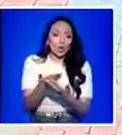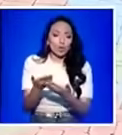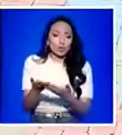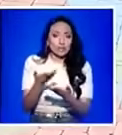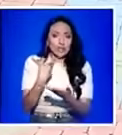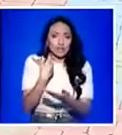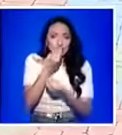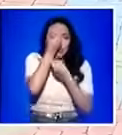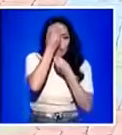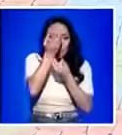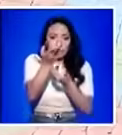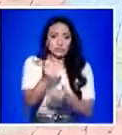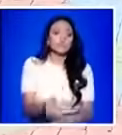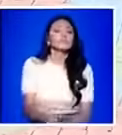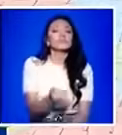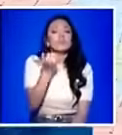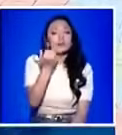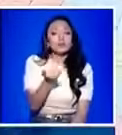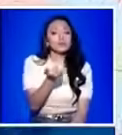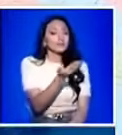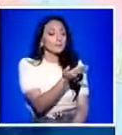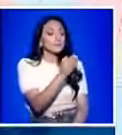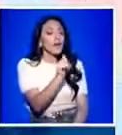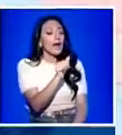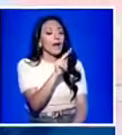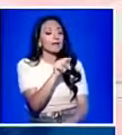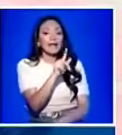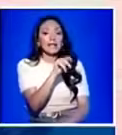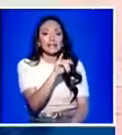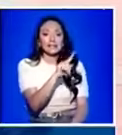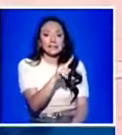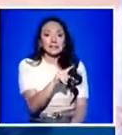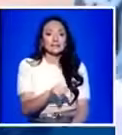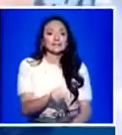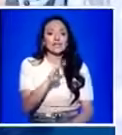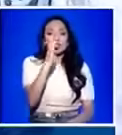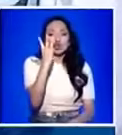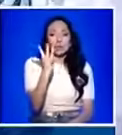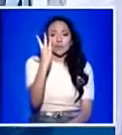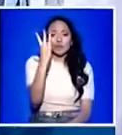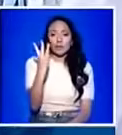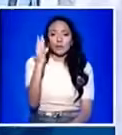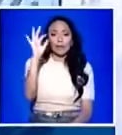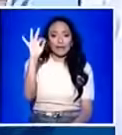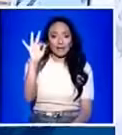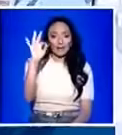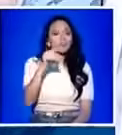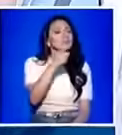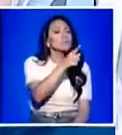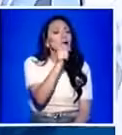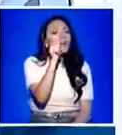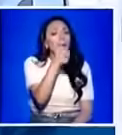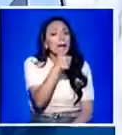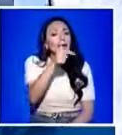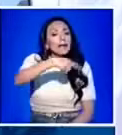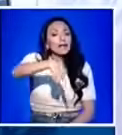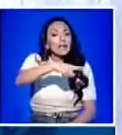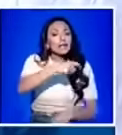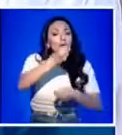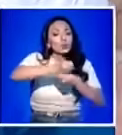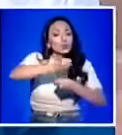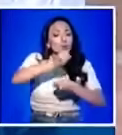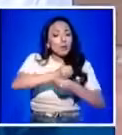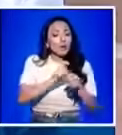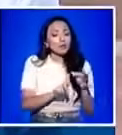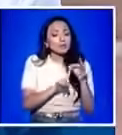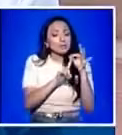comentar precisamente en este momento con Annalise Vergara de la WWF. Muy buenos días, Annalise. Mañana se realizará una minga también. Muy